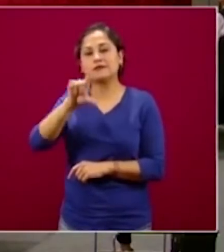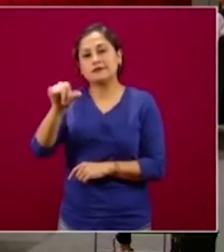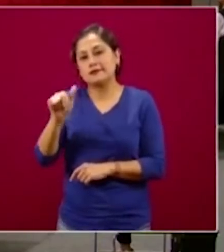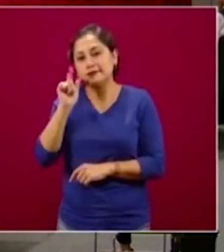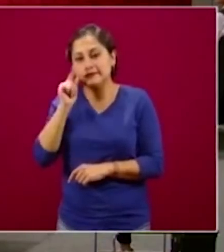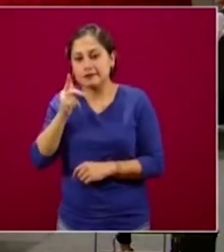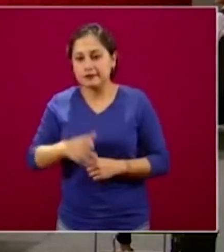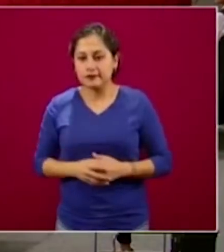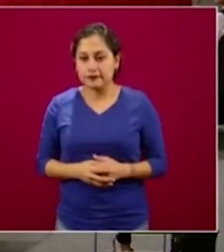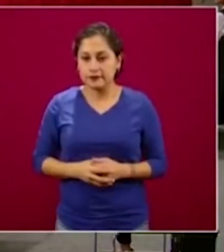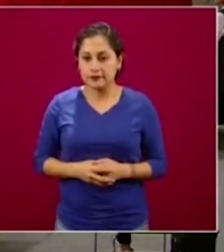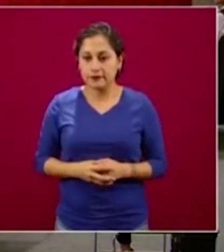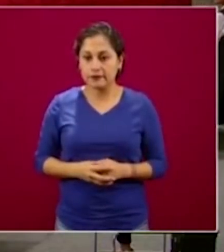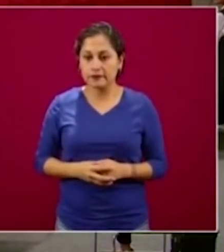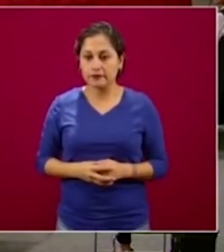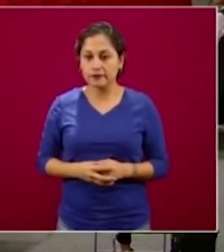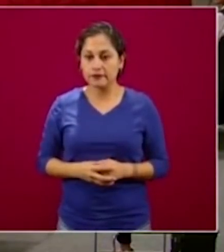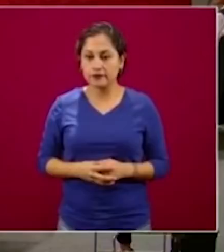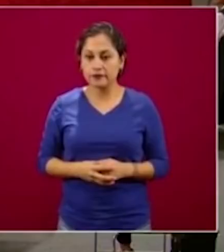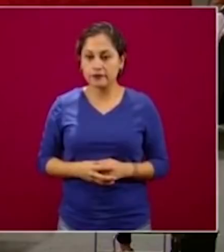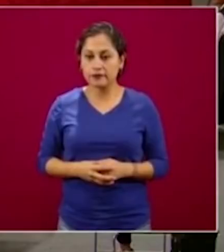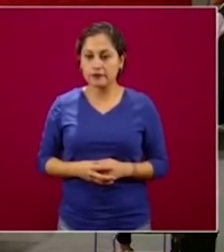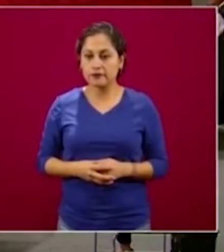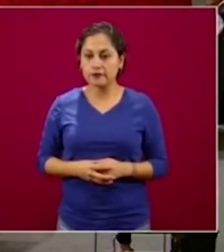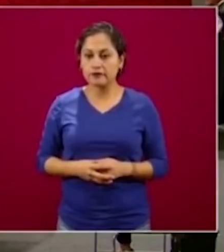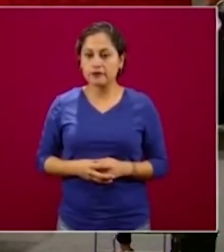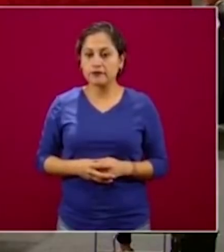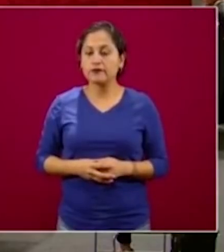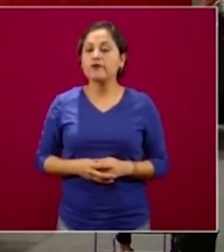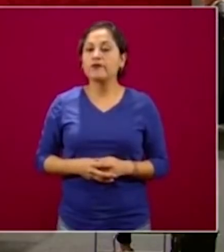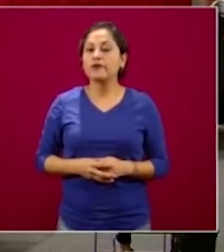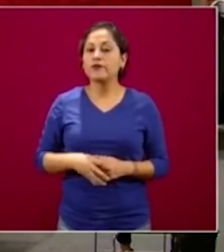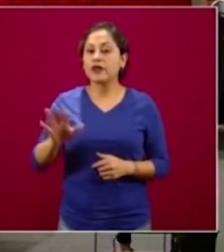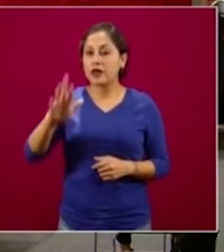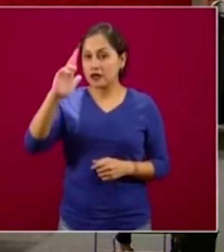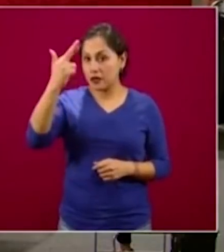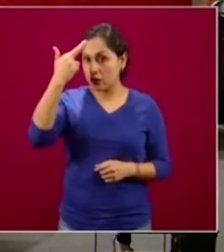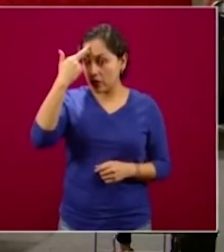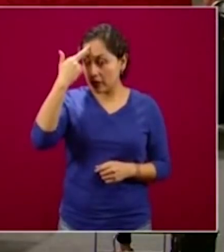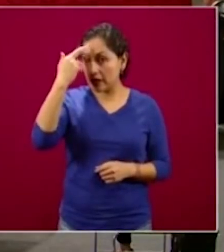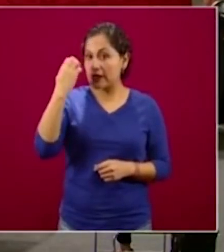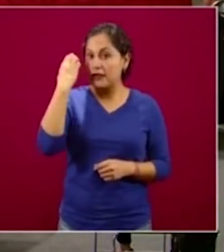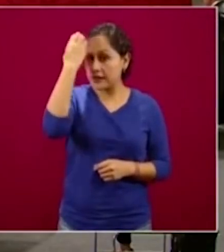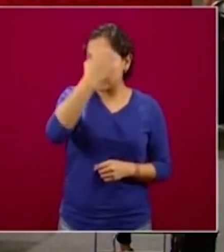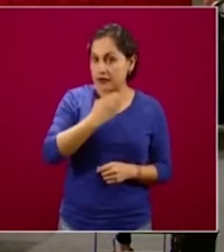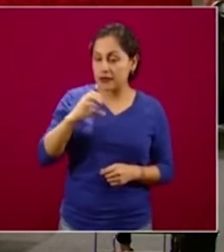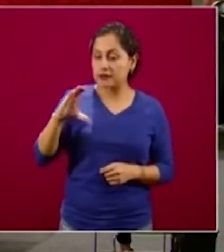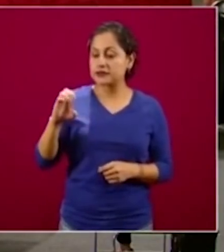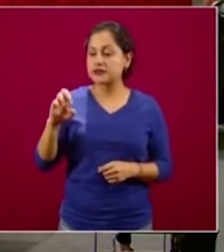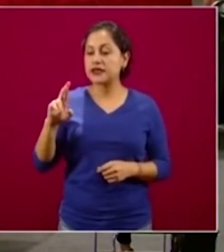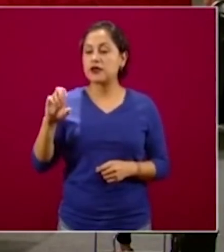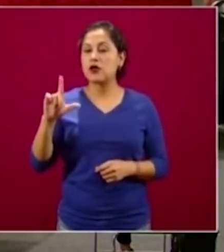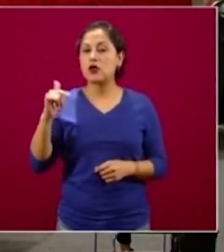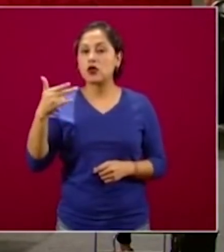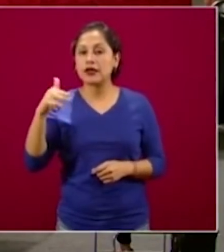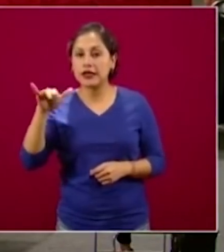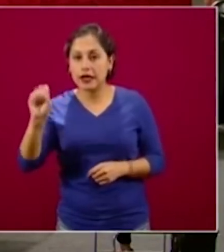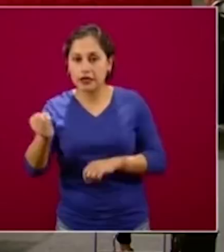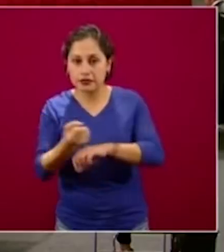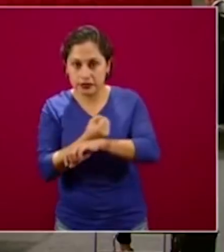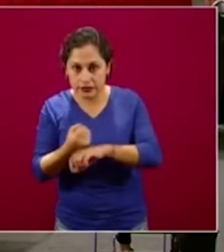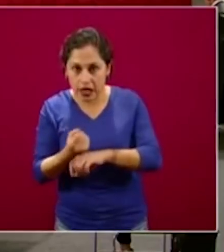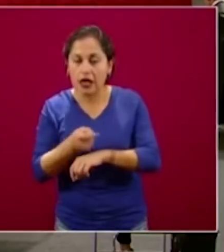doctor. Pues nada más para recordarle de las pruebas serológicas. Sí. Que prometió comentarlas